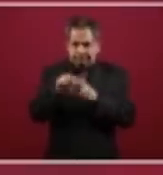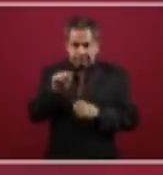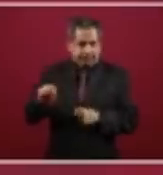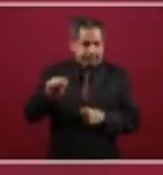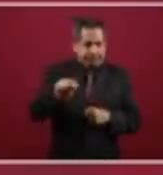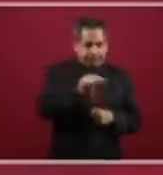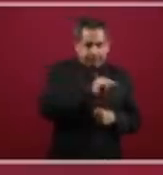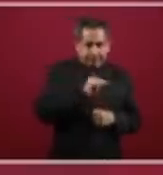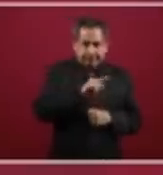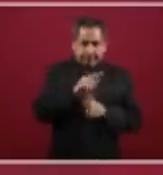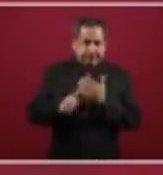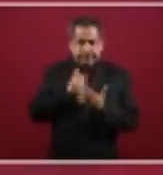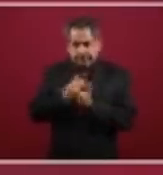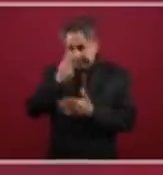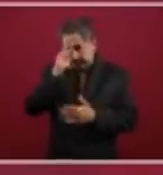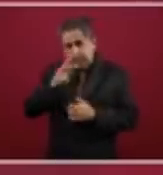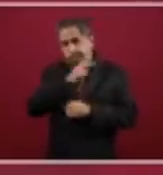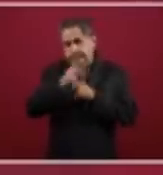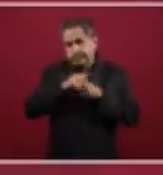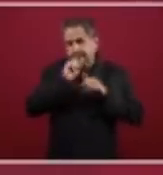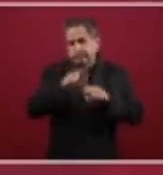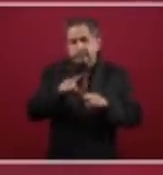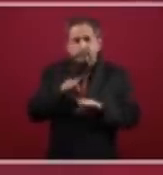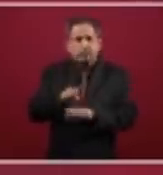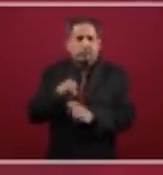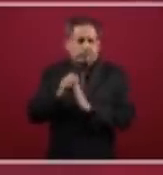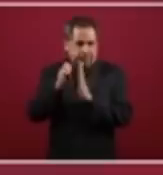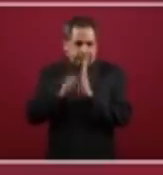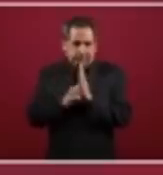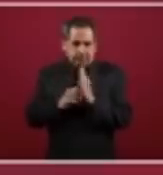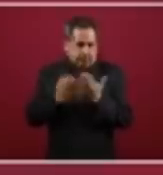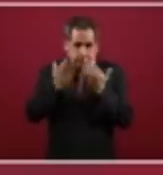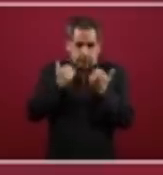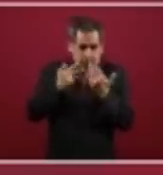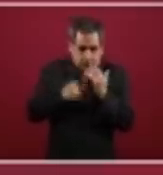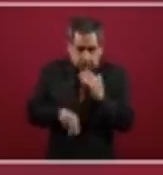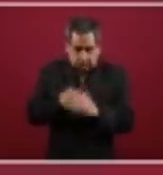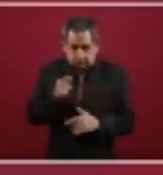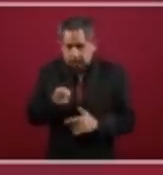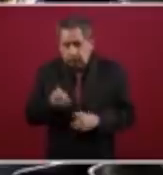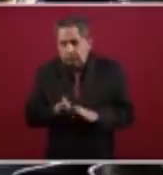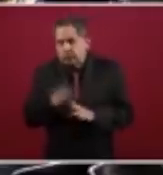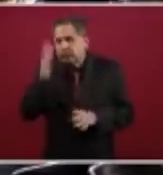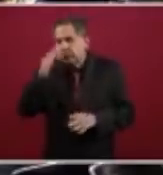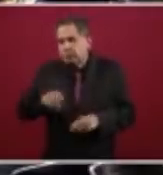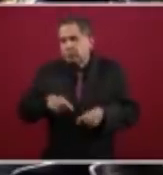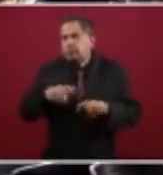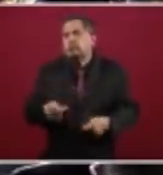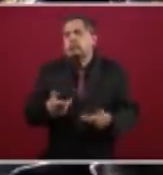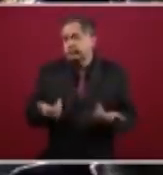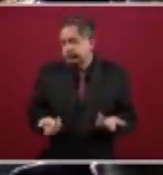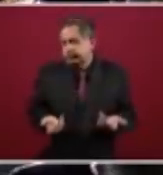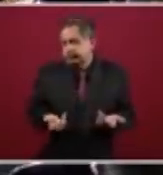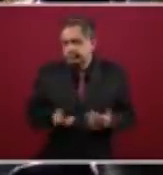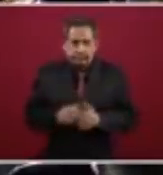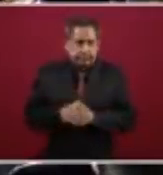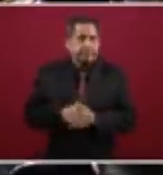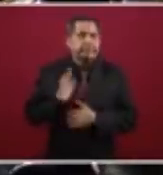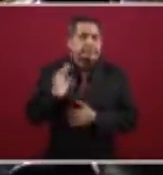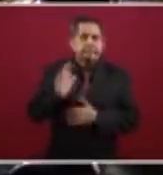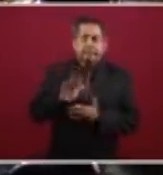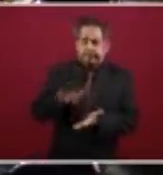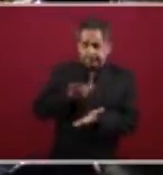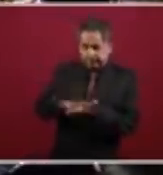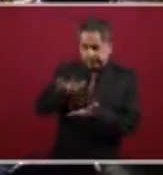existen en la Ciudad de México y en el país relacionados con las escrituras, en particular en departamentos. Se ha venido apoyando